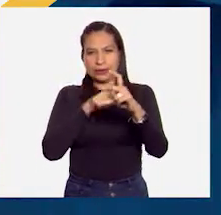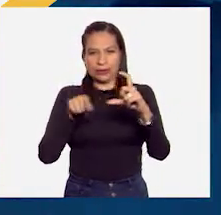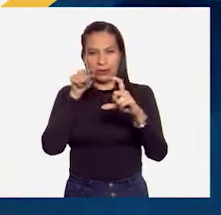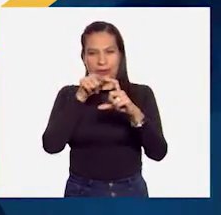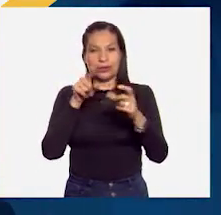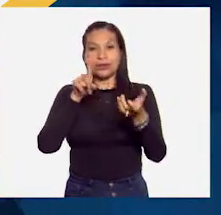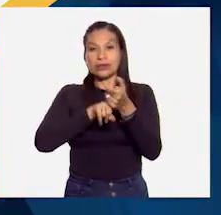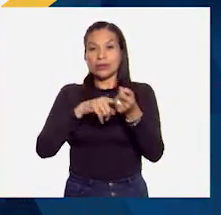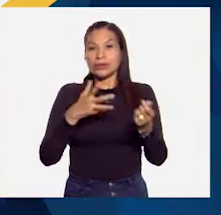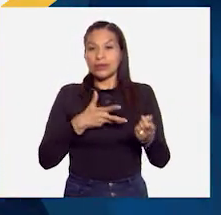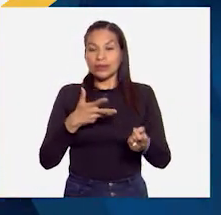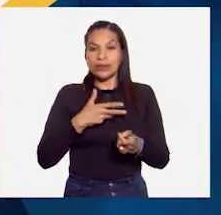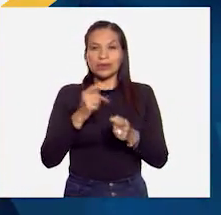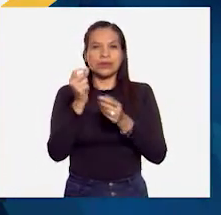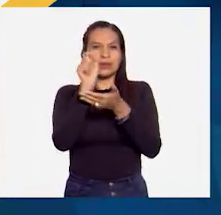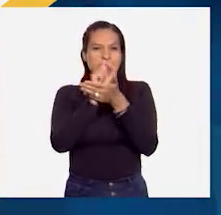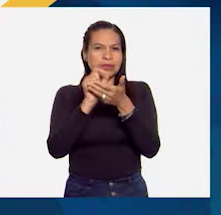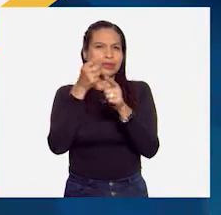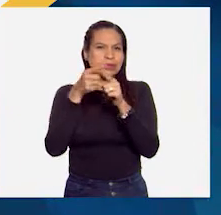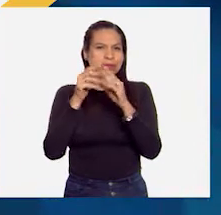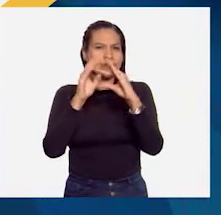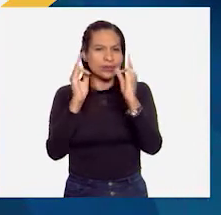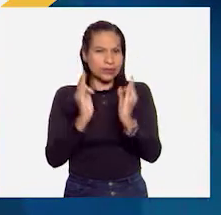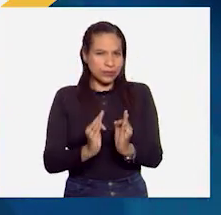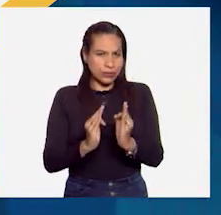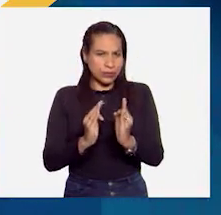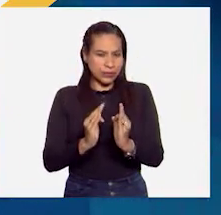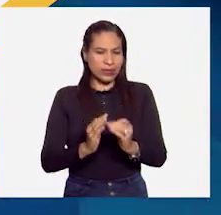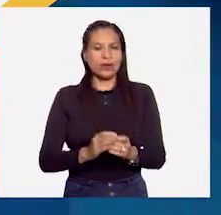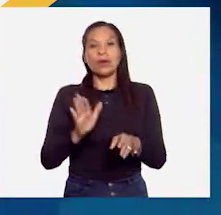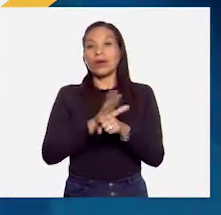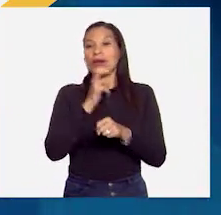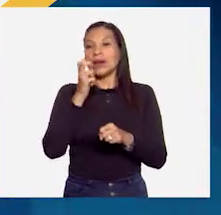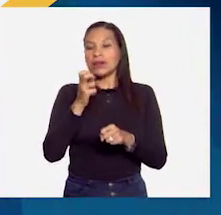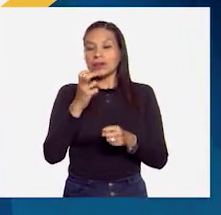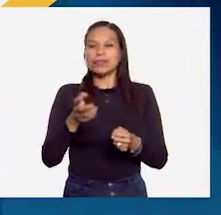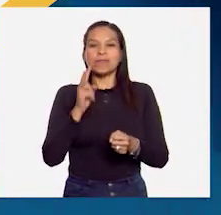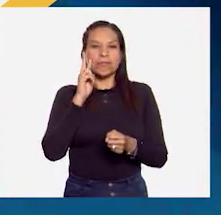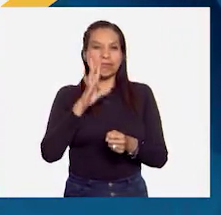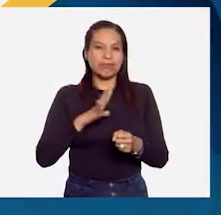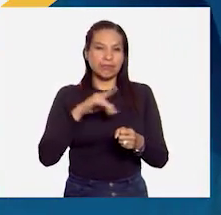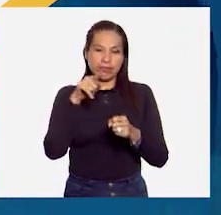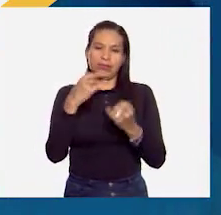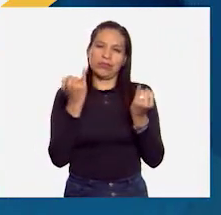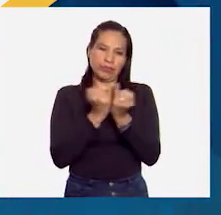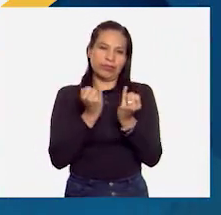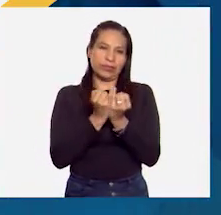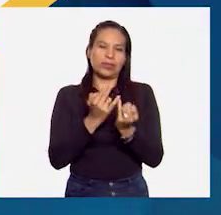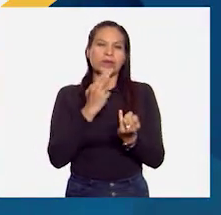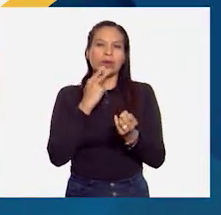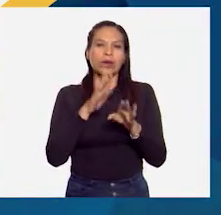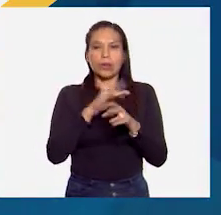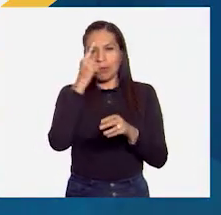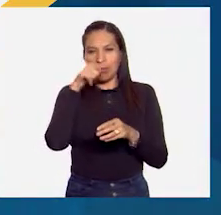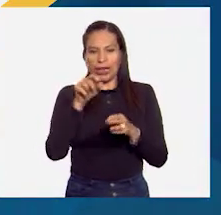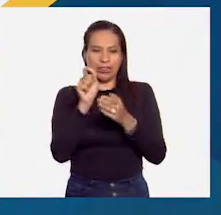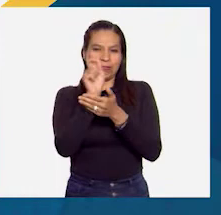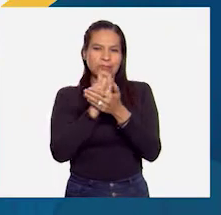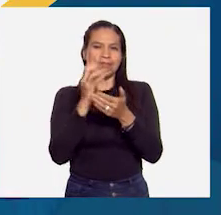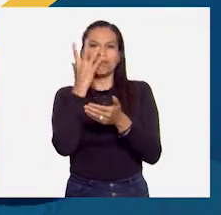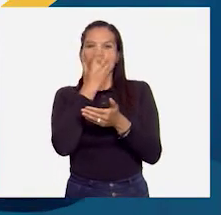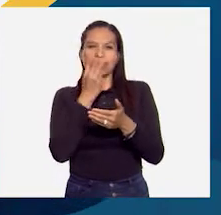su interior se dibujan diversas formas, por lo cual se han convertido también en una pieza